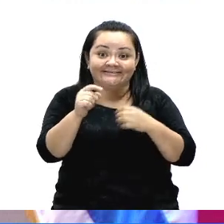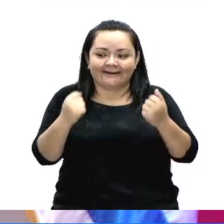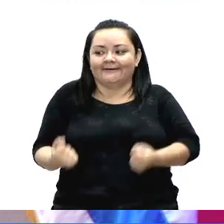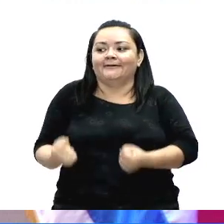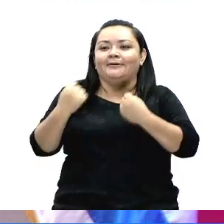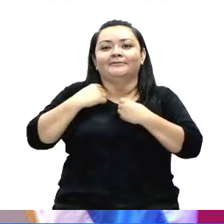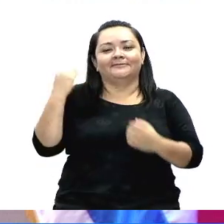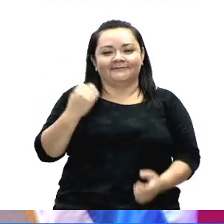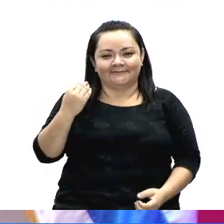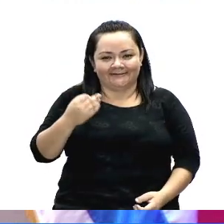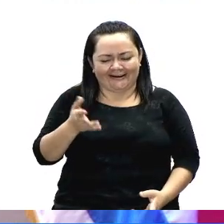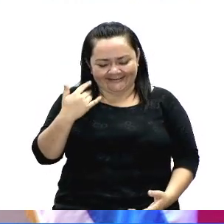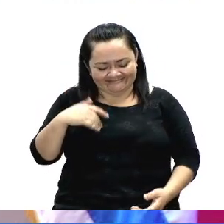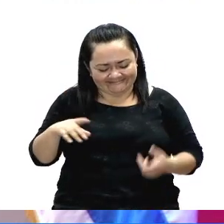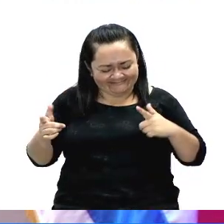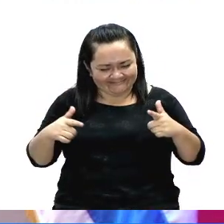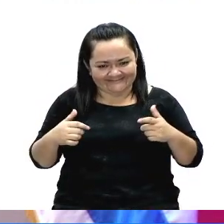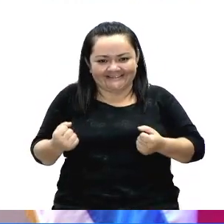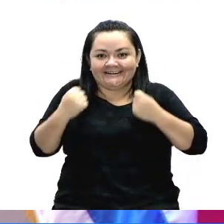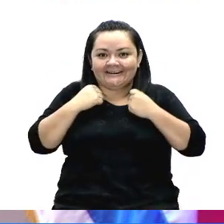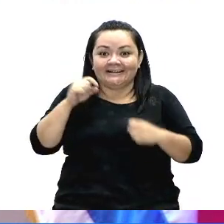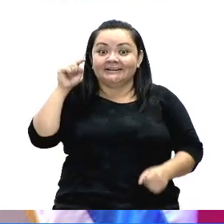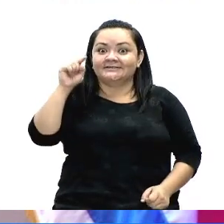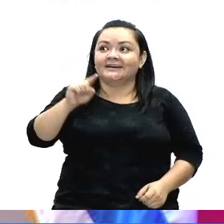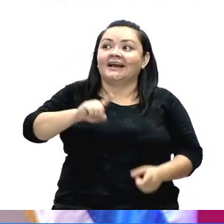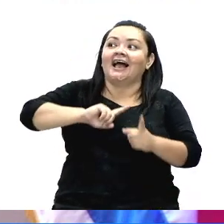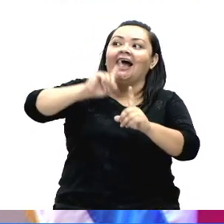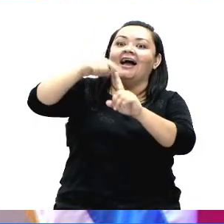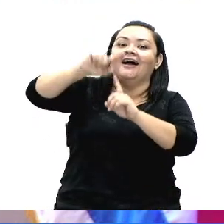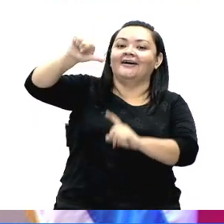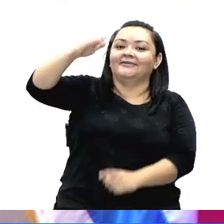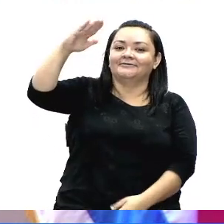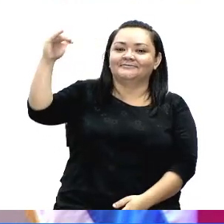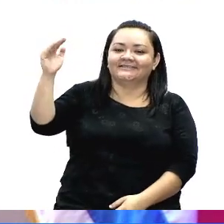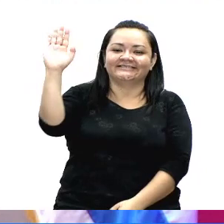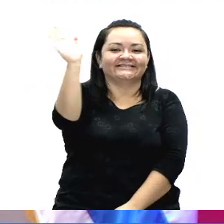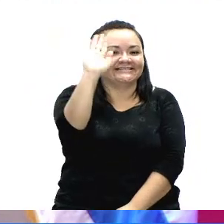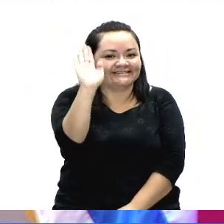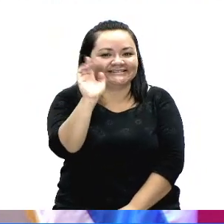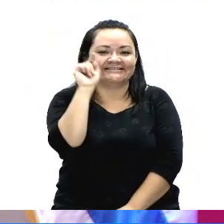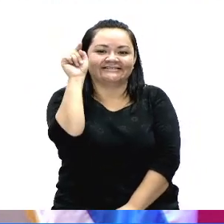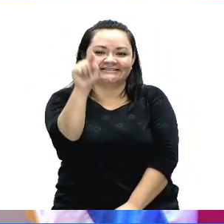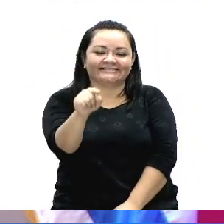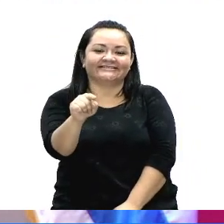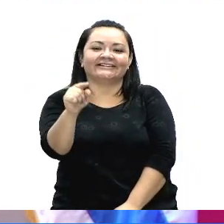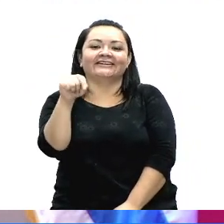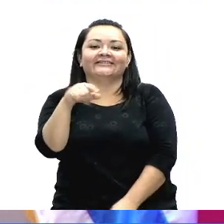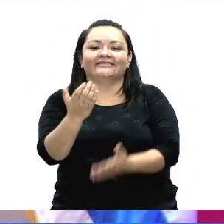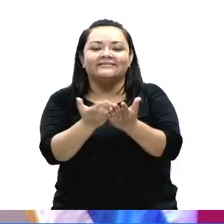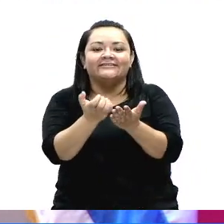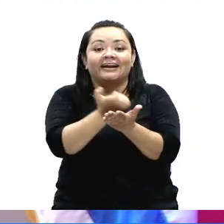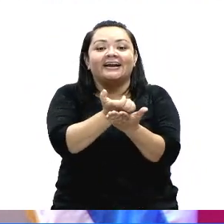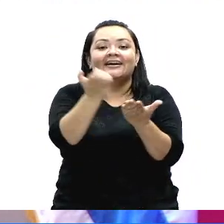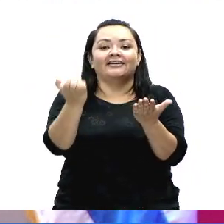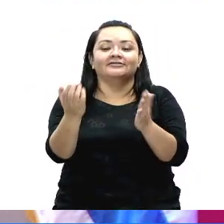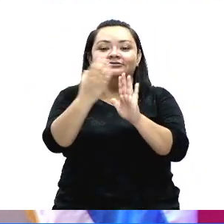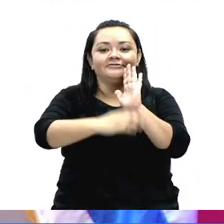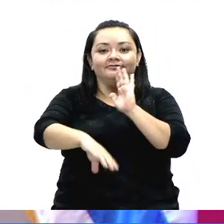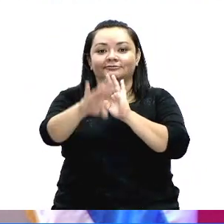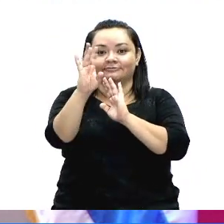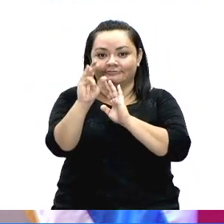por favor haga receten de esa colcha y si está hasta el otro lado del mundo un saludo para usted el libro de éxodo capítulo 19